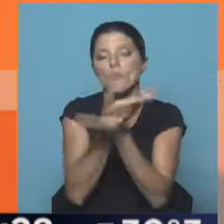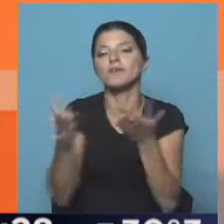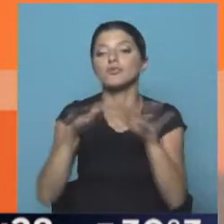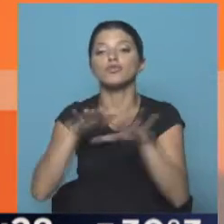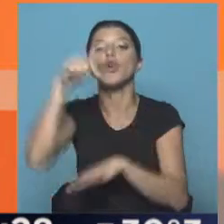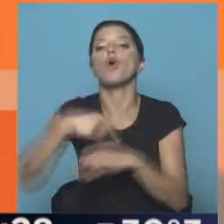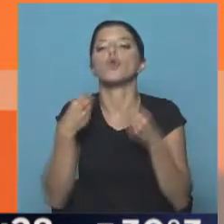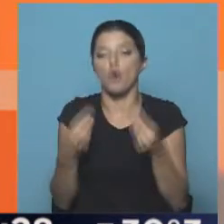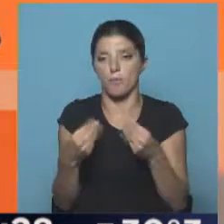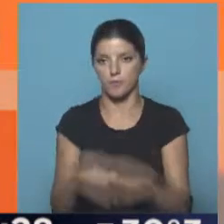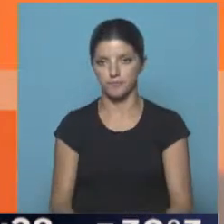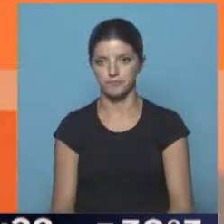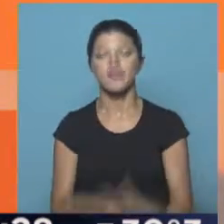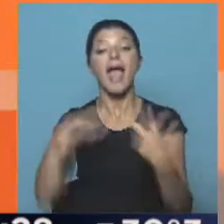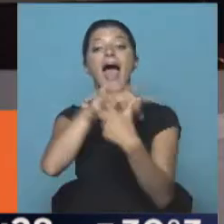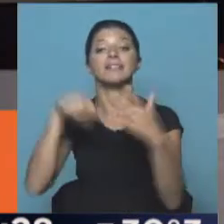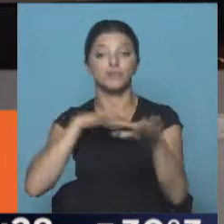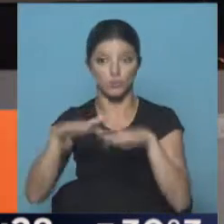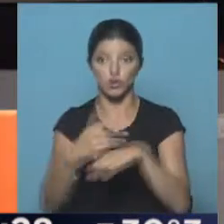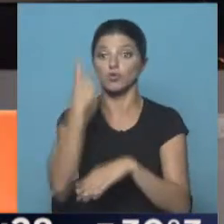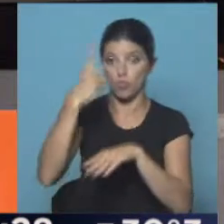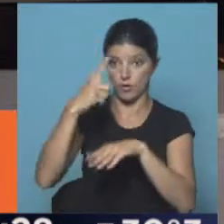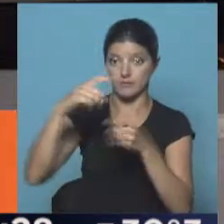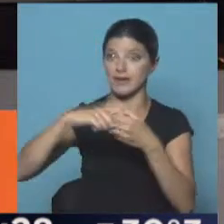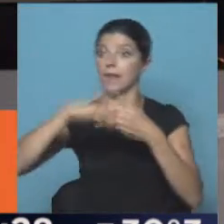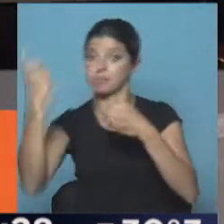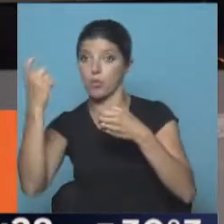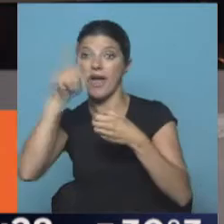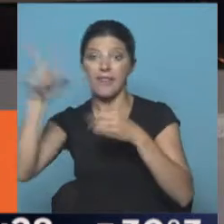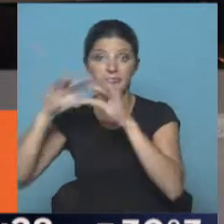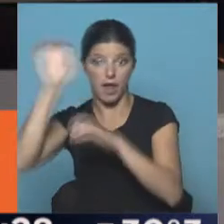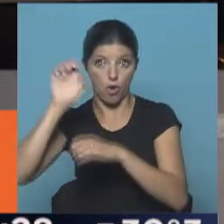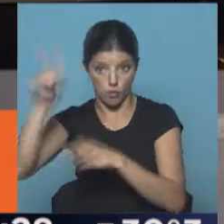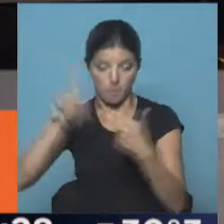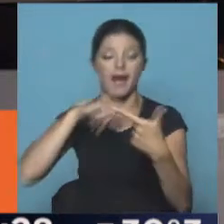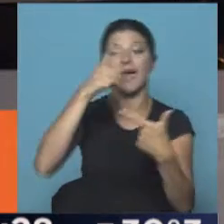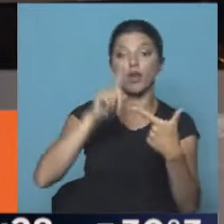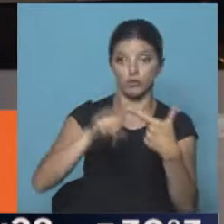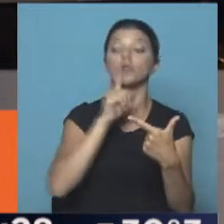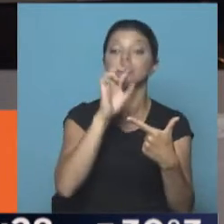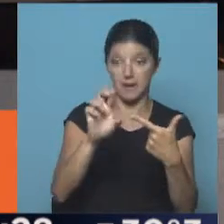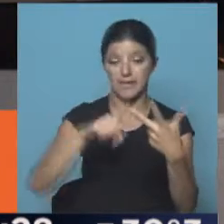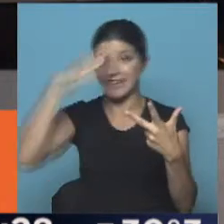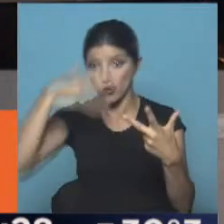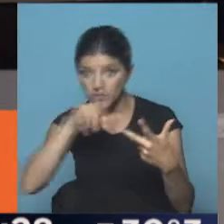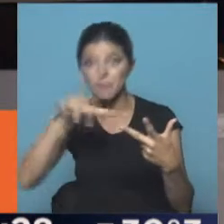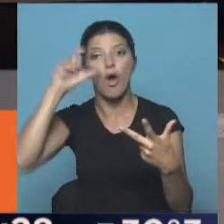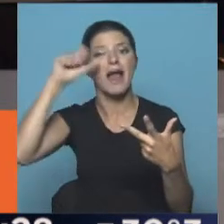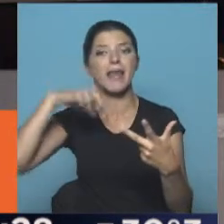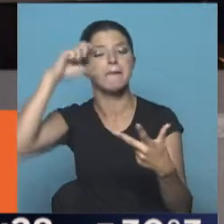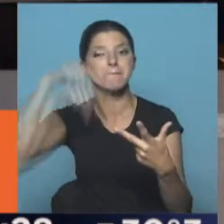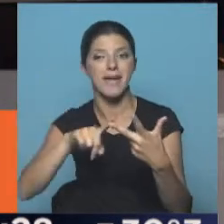estamos, ¿no? Hay tres hechos. Uno es el Brexit, el otro es Trump, y el tercero efectivamente es Marine Le Pen, y